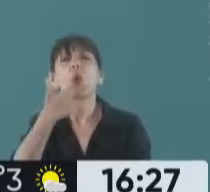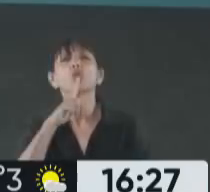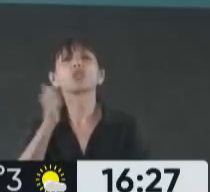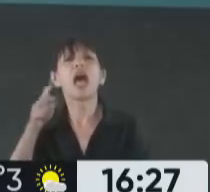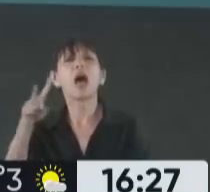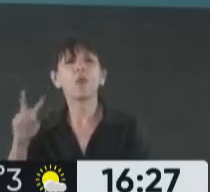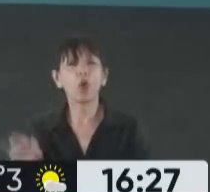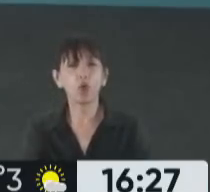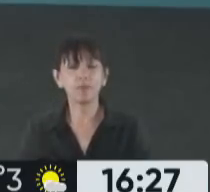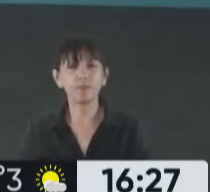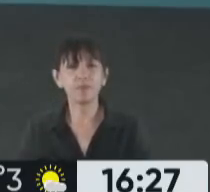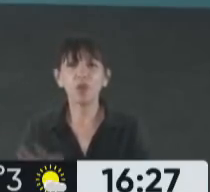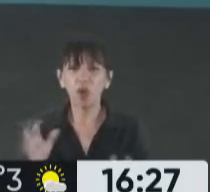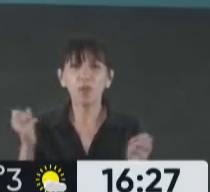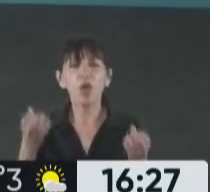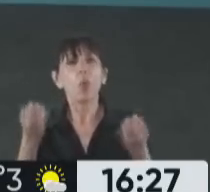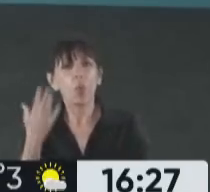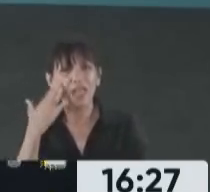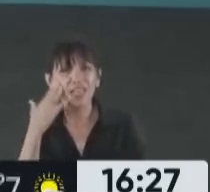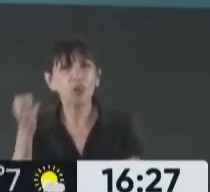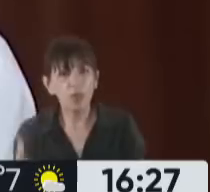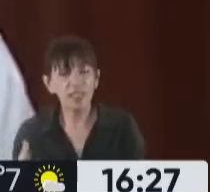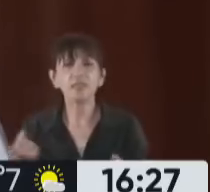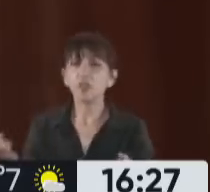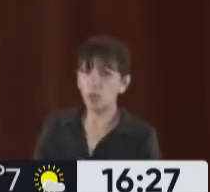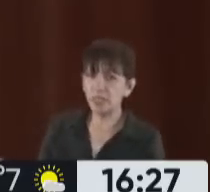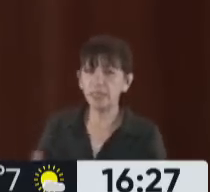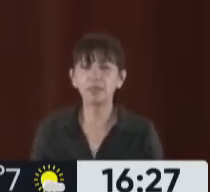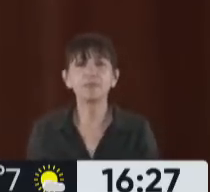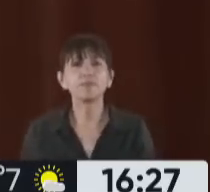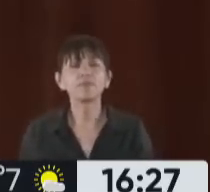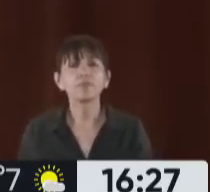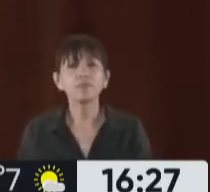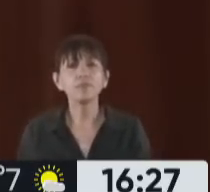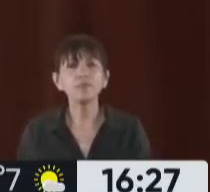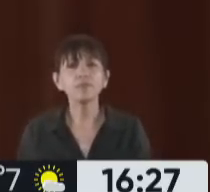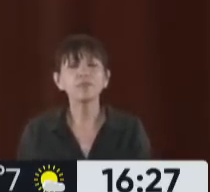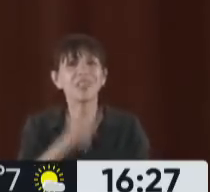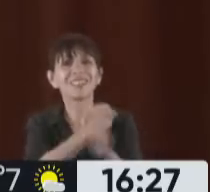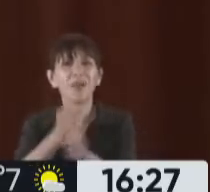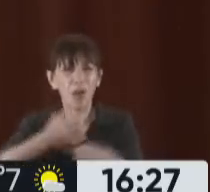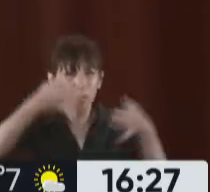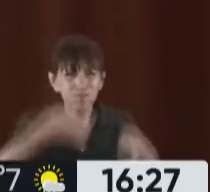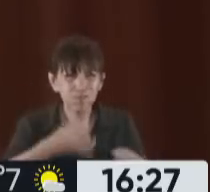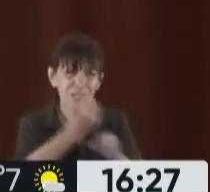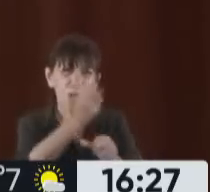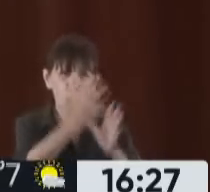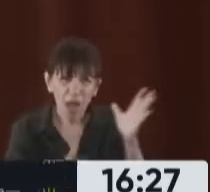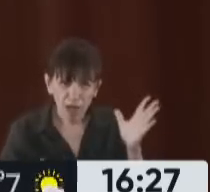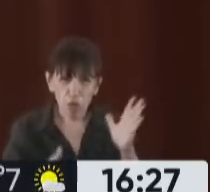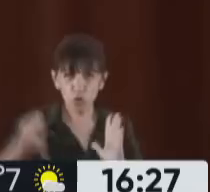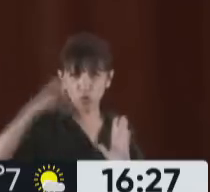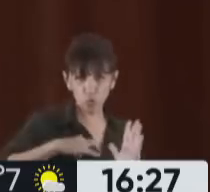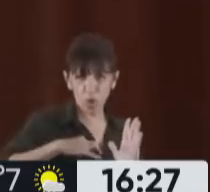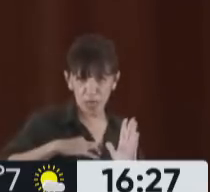le va? Buenas tardes, ¿cómo estás, Buenas tardes, Gabriela? ¿cómo le va? El poder adquisitivo en el trabajo registrado. Yo estoy